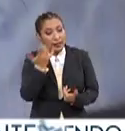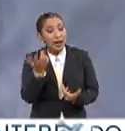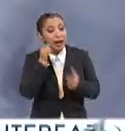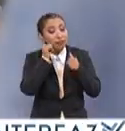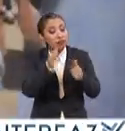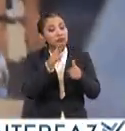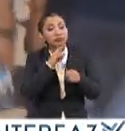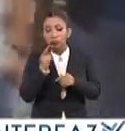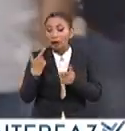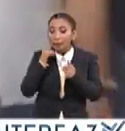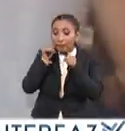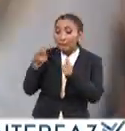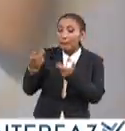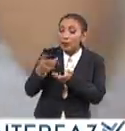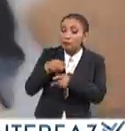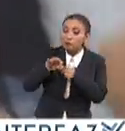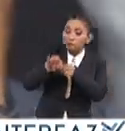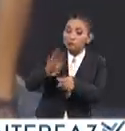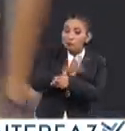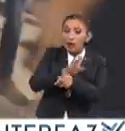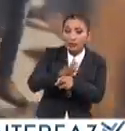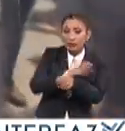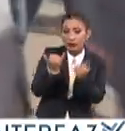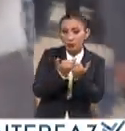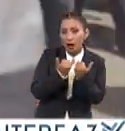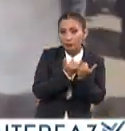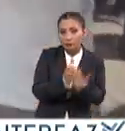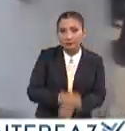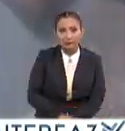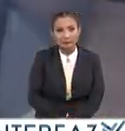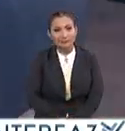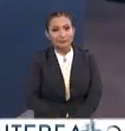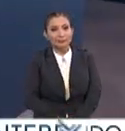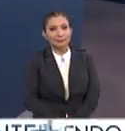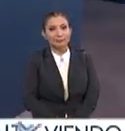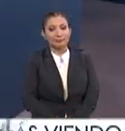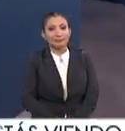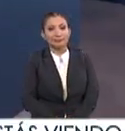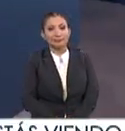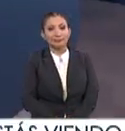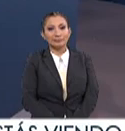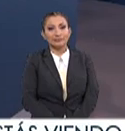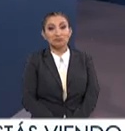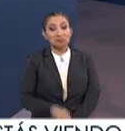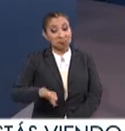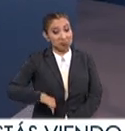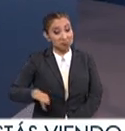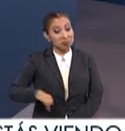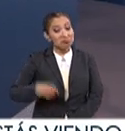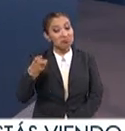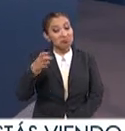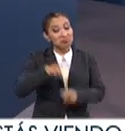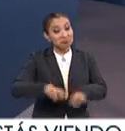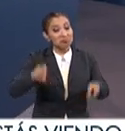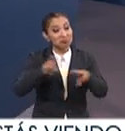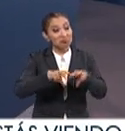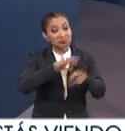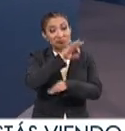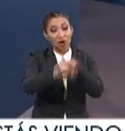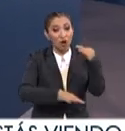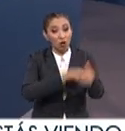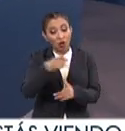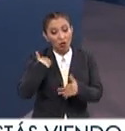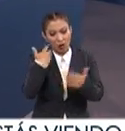escuchar las voces que guían a un beneficio en común. pues un interesante análisis de todo lo que se